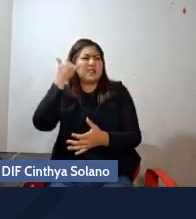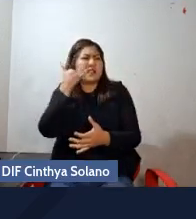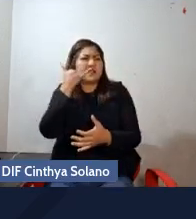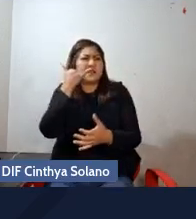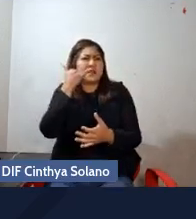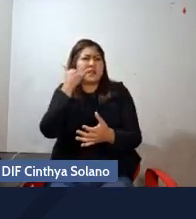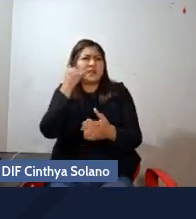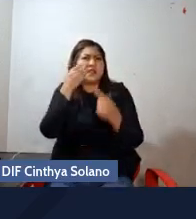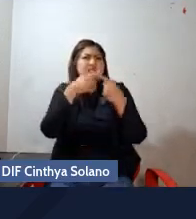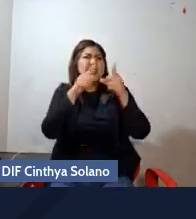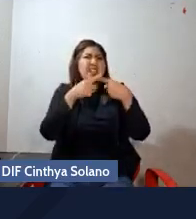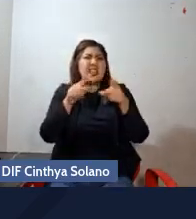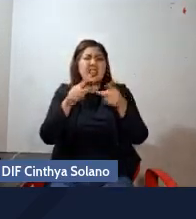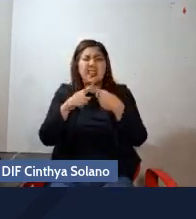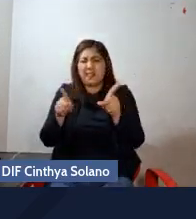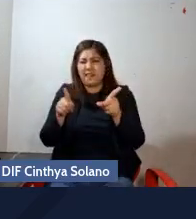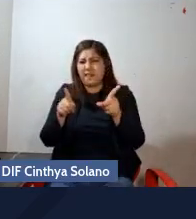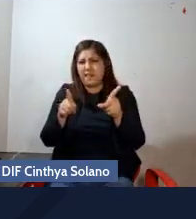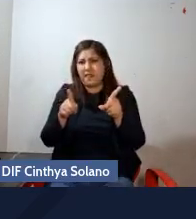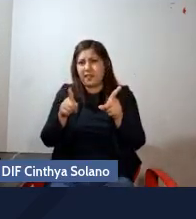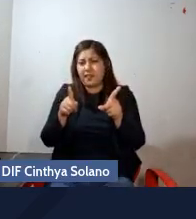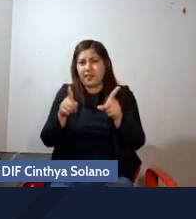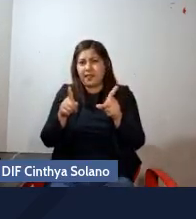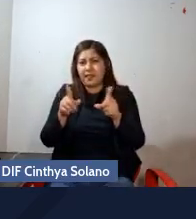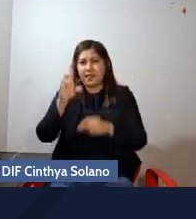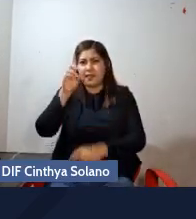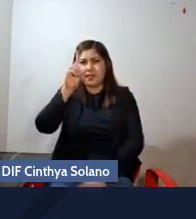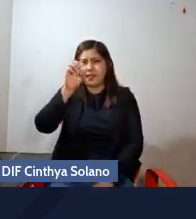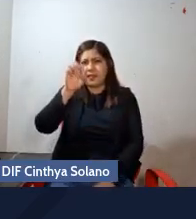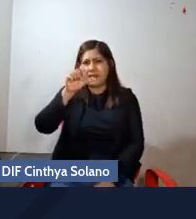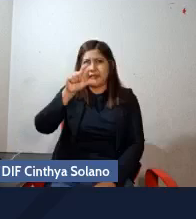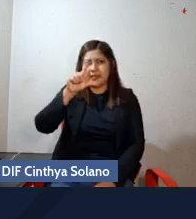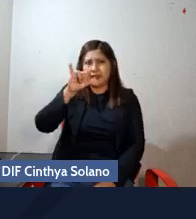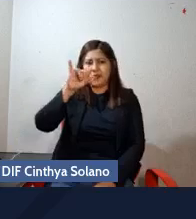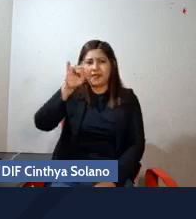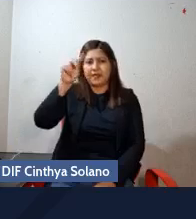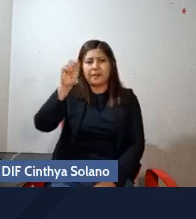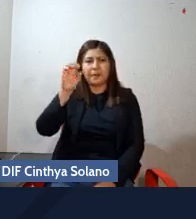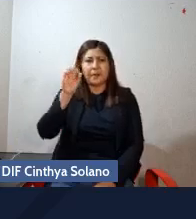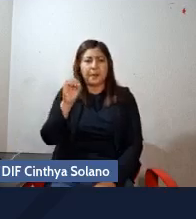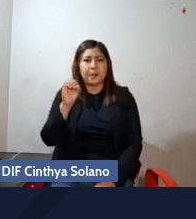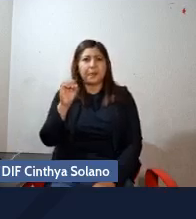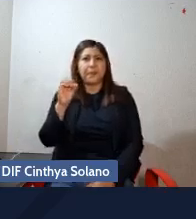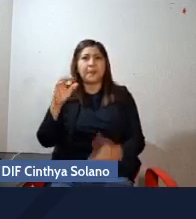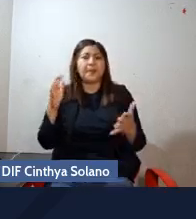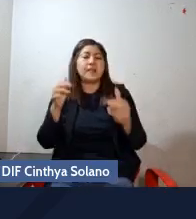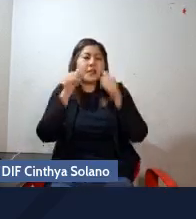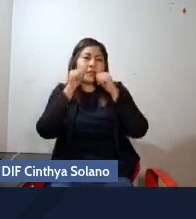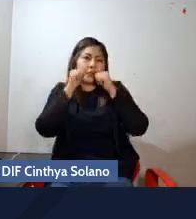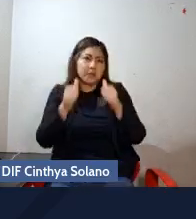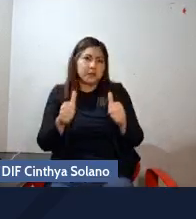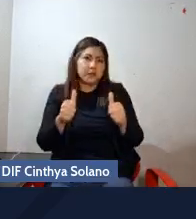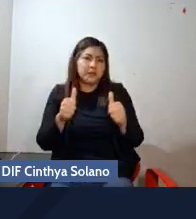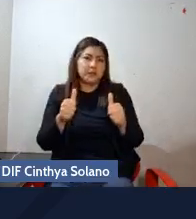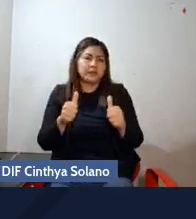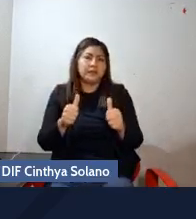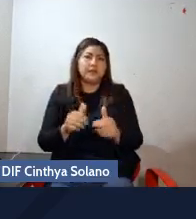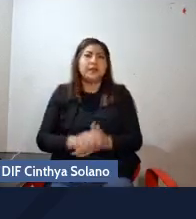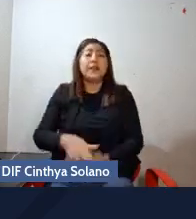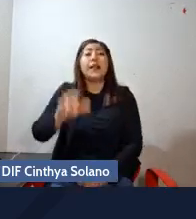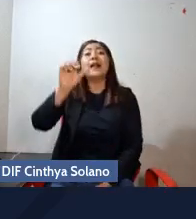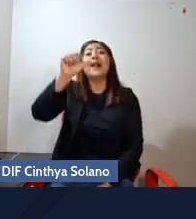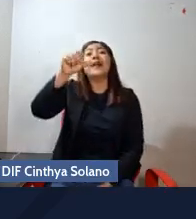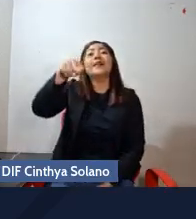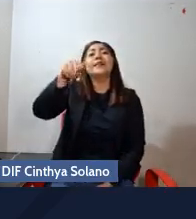trabajo y es nuestra obligación y es nuestro placer atenderles. Anabel, querida, aquí me detengo un poquito para ver si hay